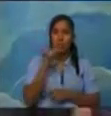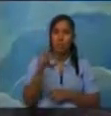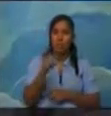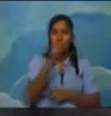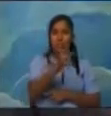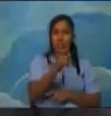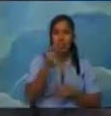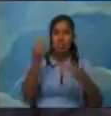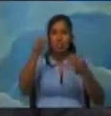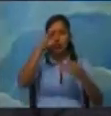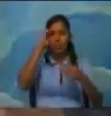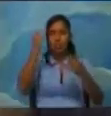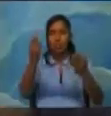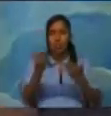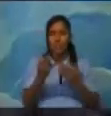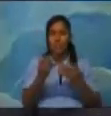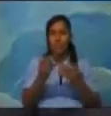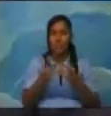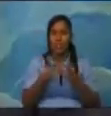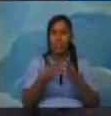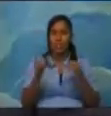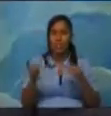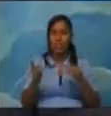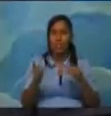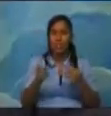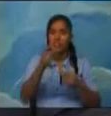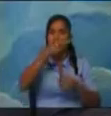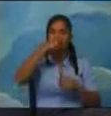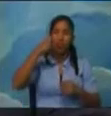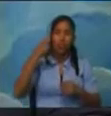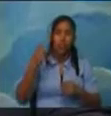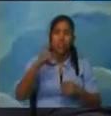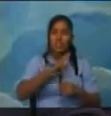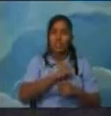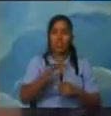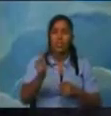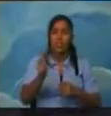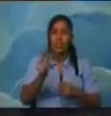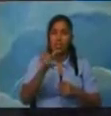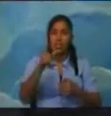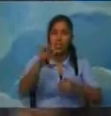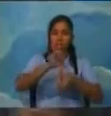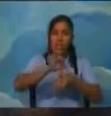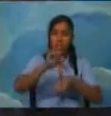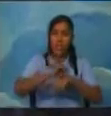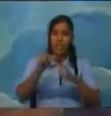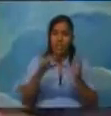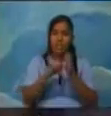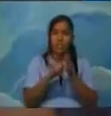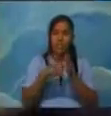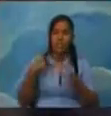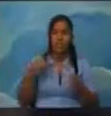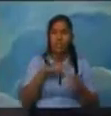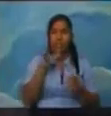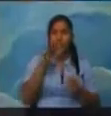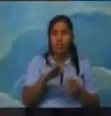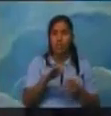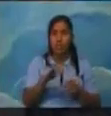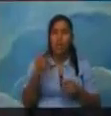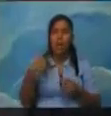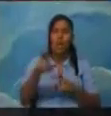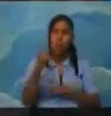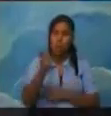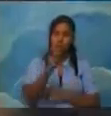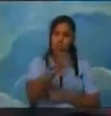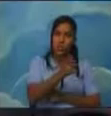los ha sacado de esa pudrición, de la drogadicción. En la iglesia donde nosotros estamos, hay personas que Dios las